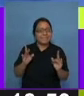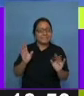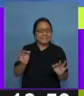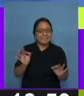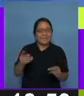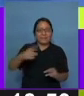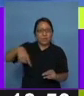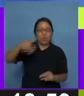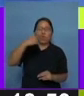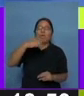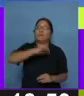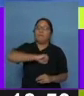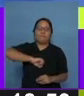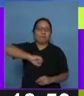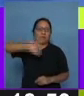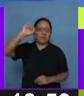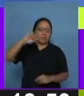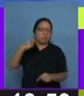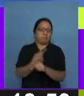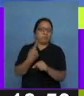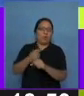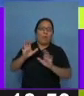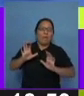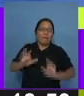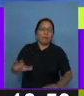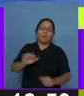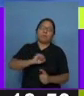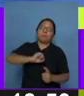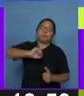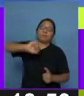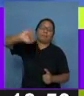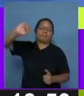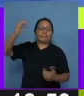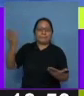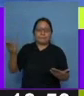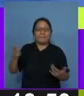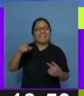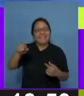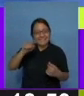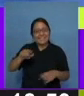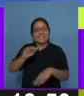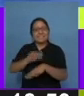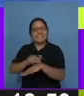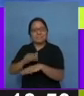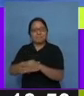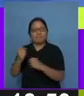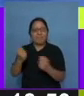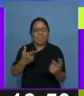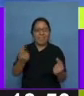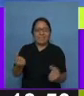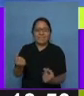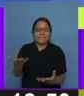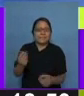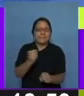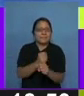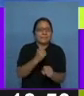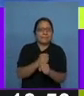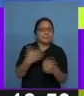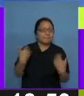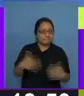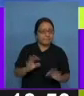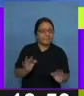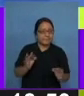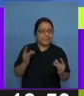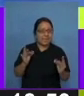inflación descontrolada y que, por supuesto, afecta a los trabajadores, al bolsillo de los trabajadores a nivel